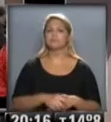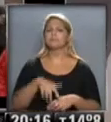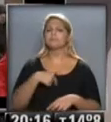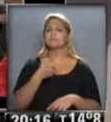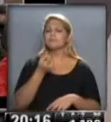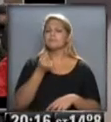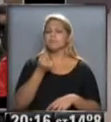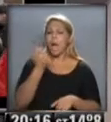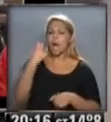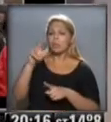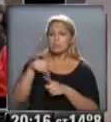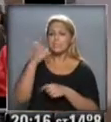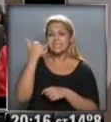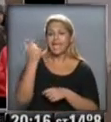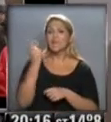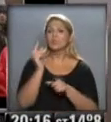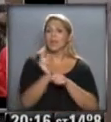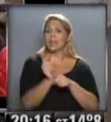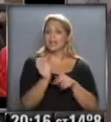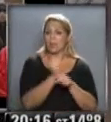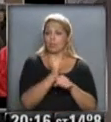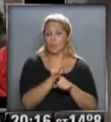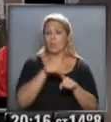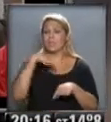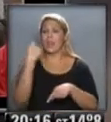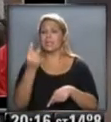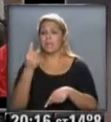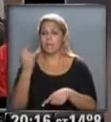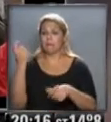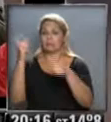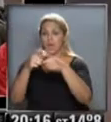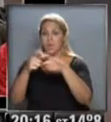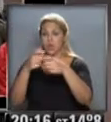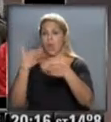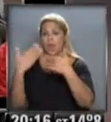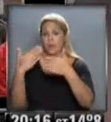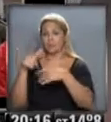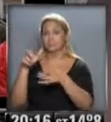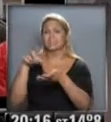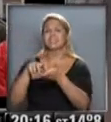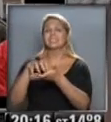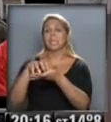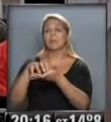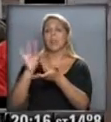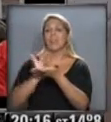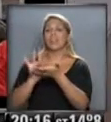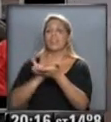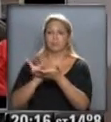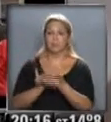Exteriorización de capitales ya cuenta con media sanción del Senado. Mañana se trata en la Cámara de Diputados.